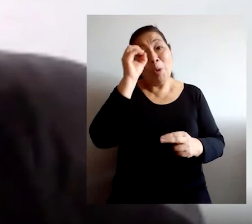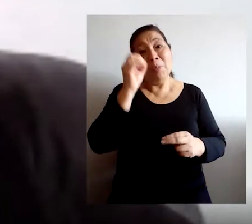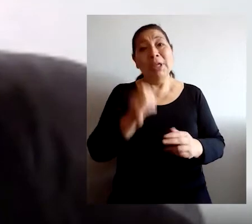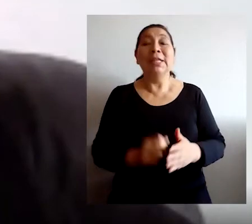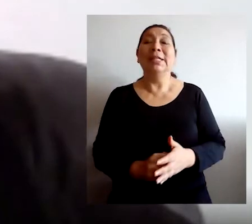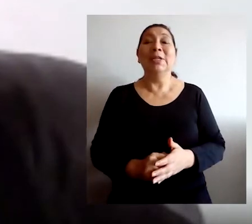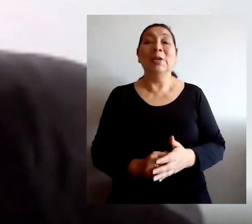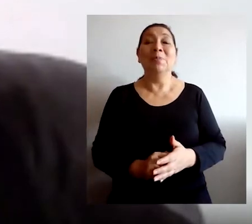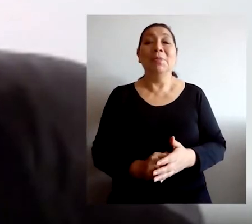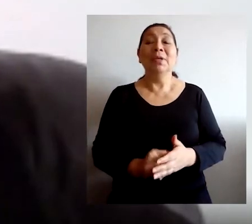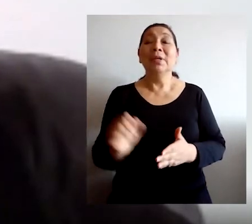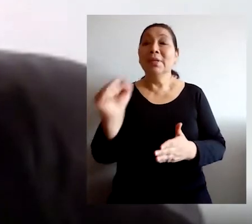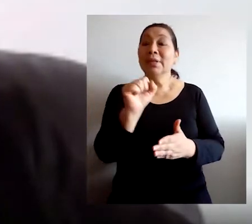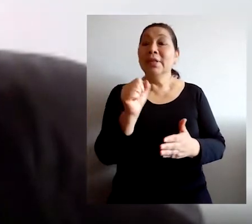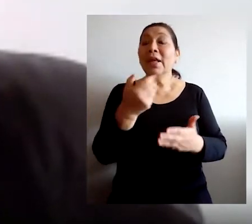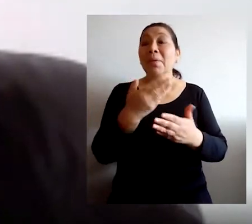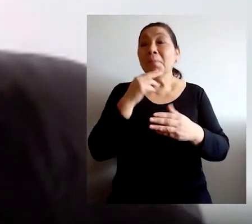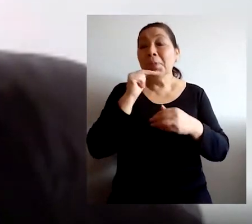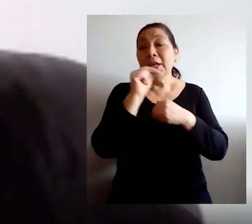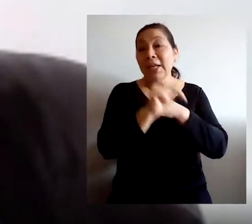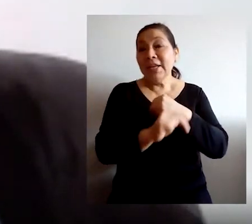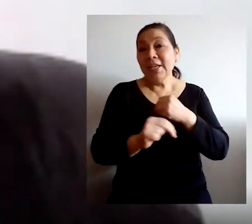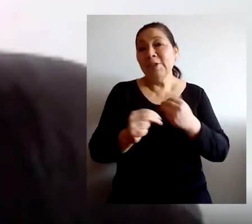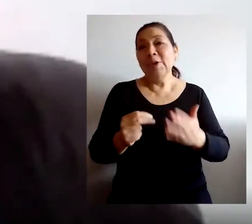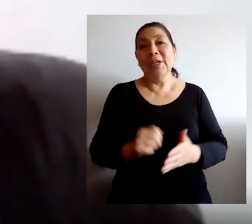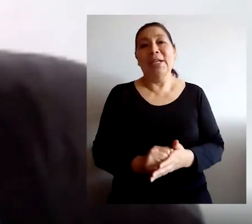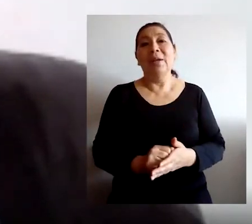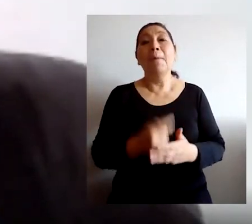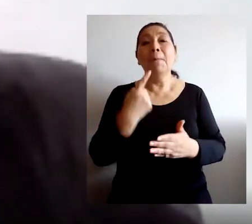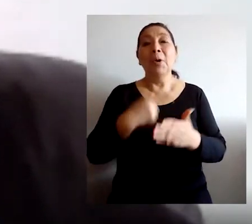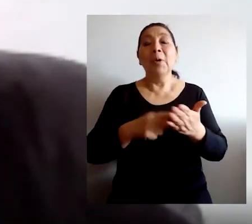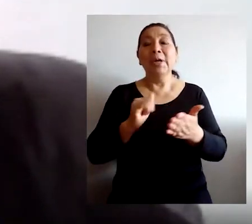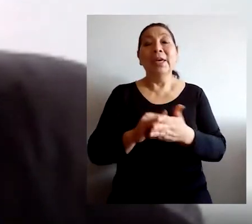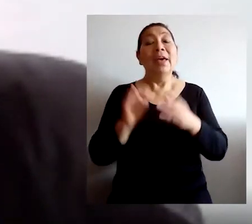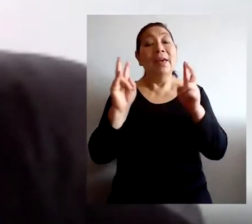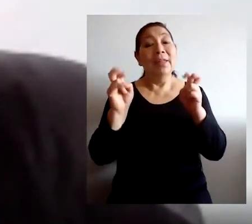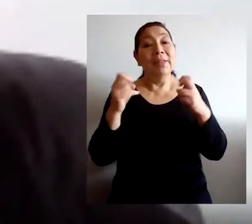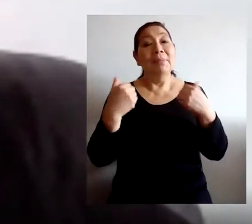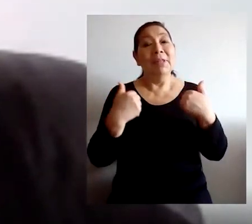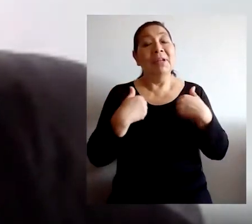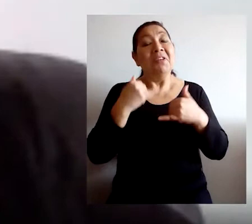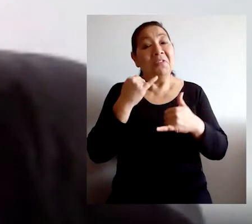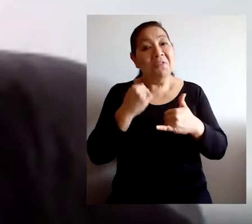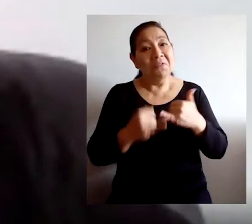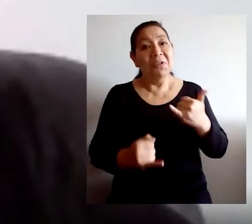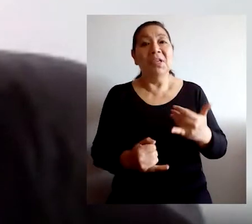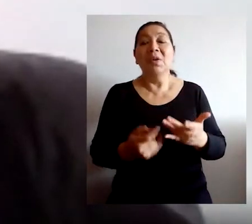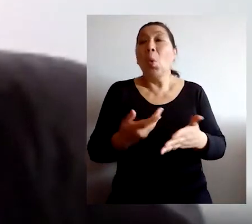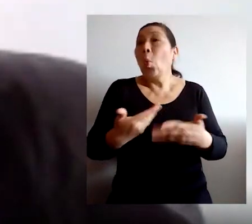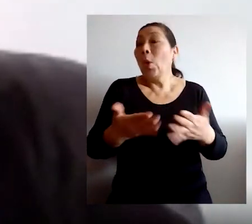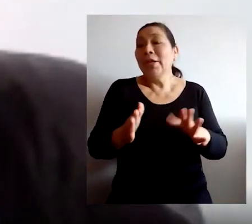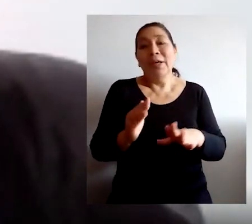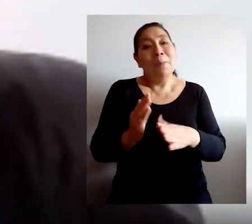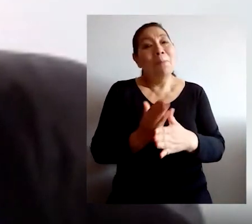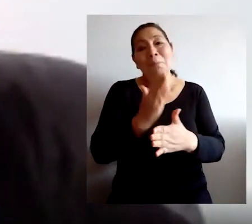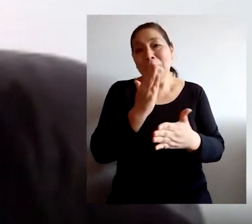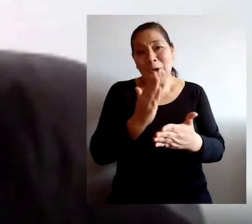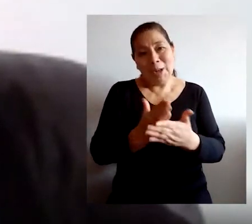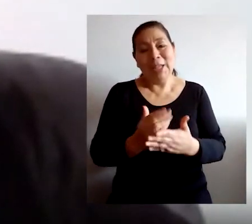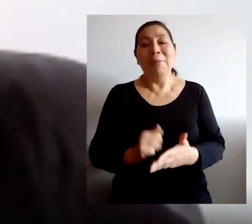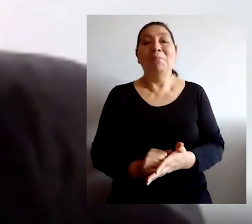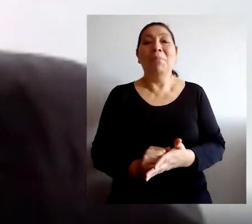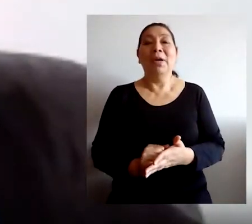la Superintendencia de Bienes Nacionales con respecto al tema técnico, a fin de que diluciden cualquier situación